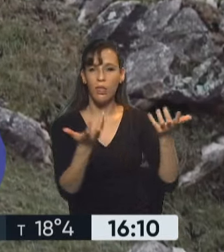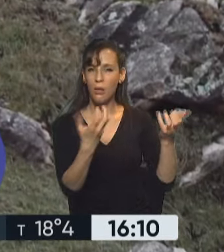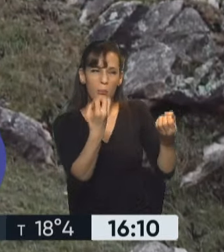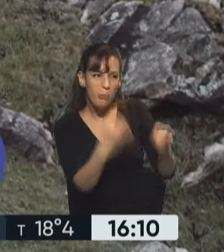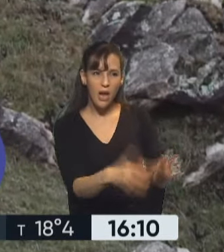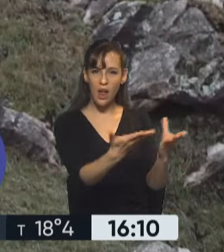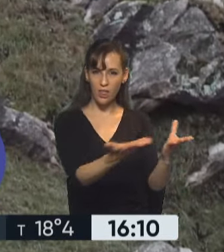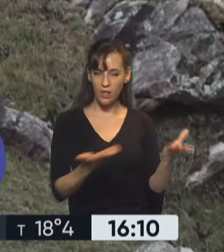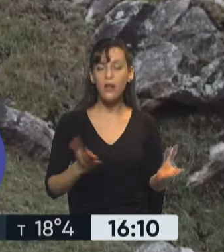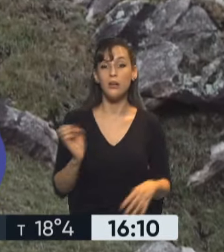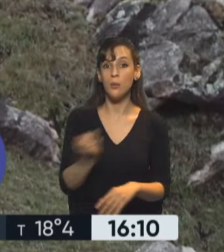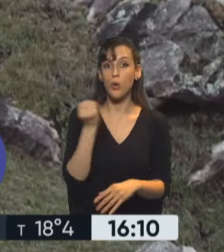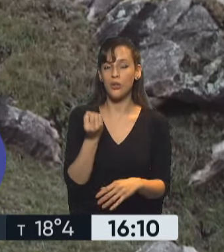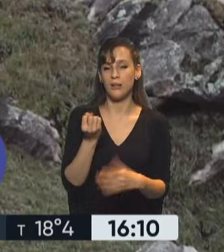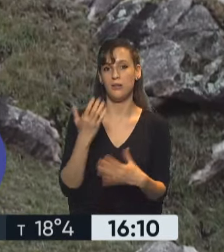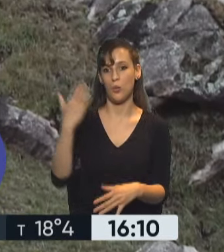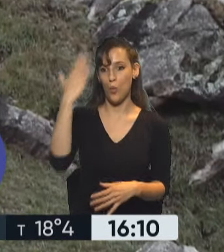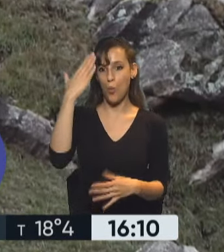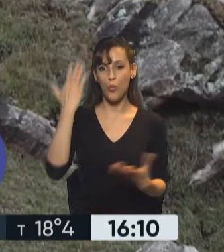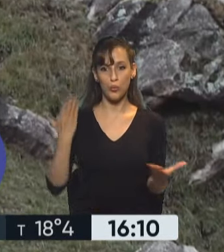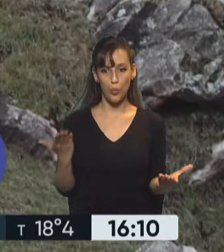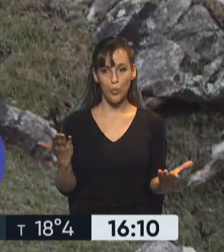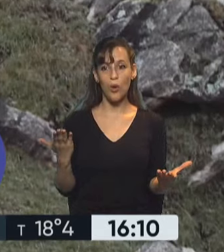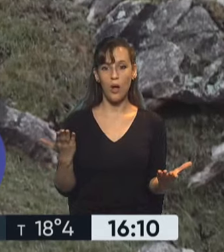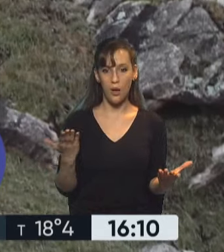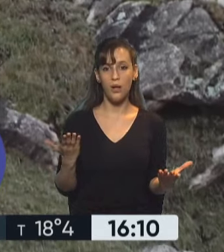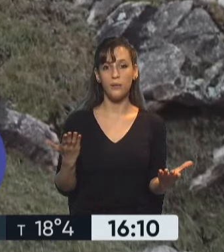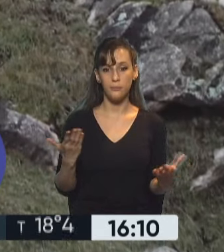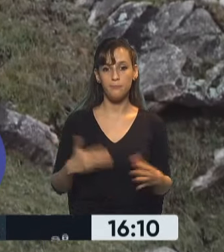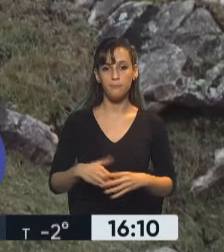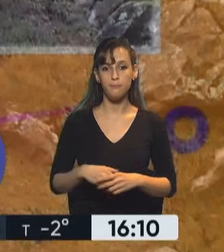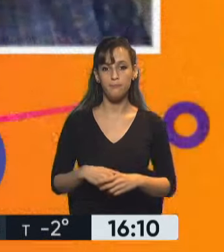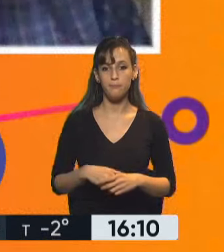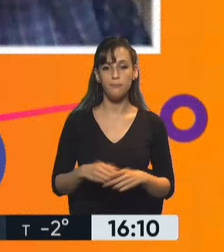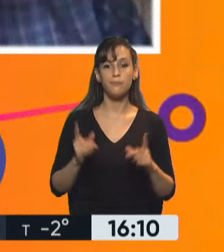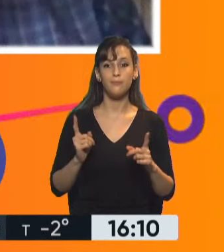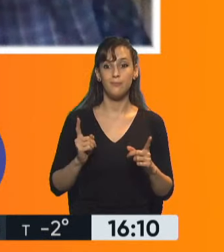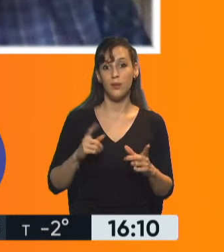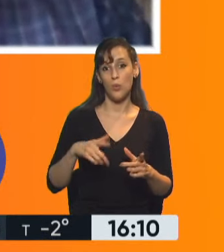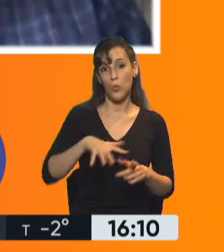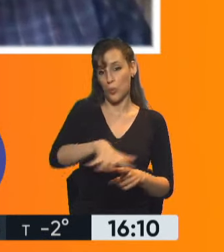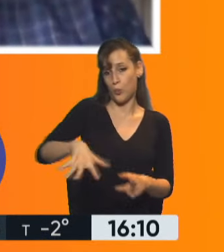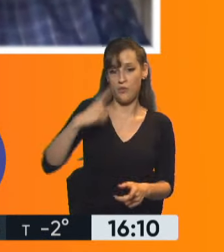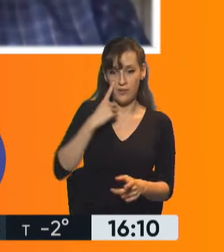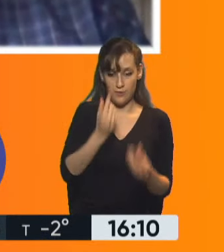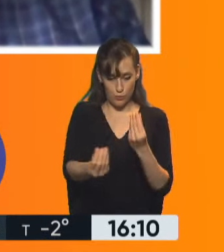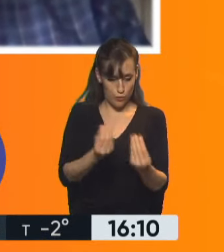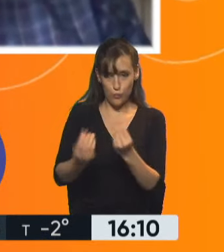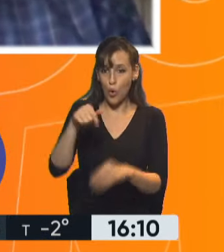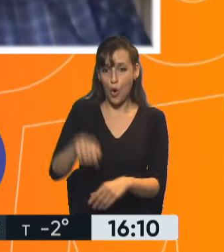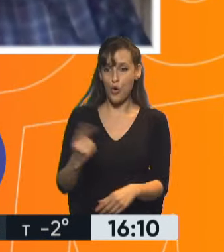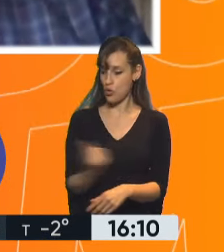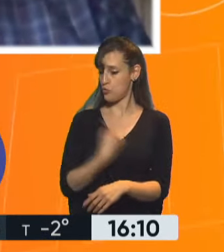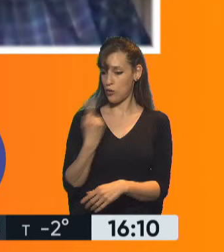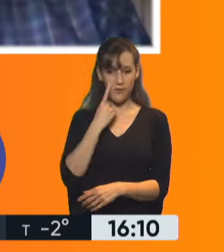Y es parte de nuestra cultura, nuestra... el universo que es el territorio que hoy habitamos, ¿no? Hoy nos toca habitar a nosotros